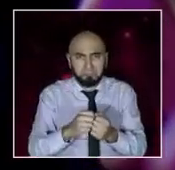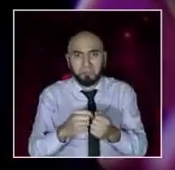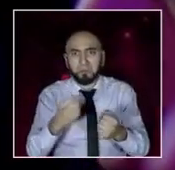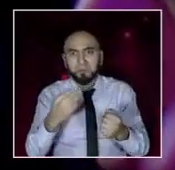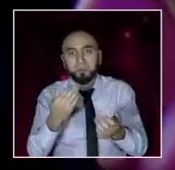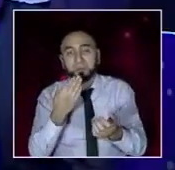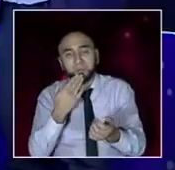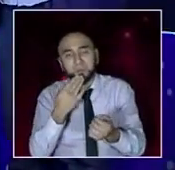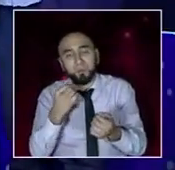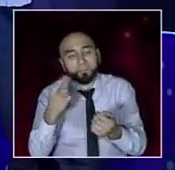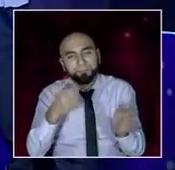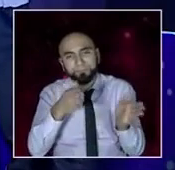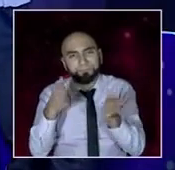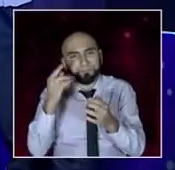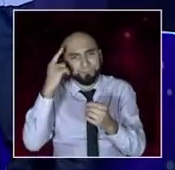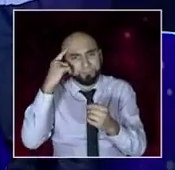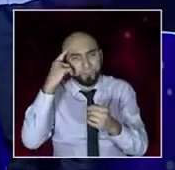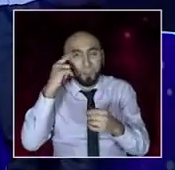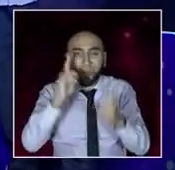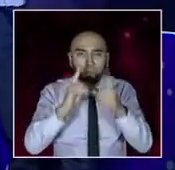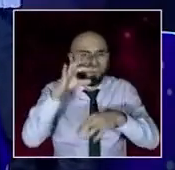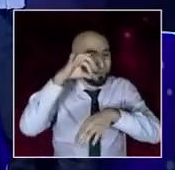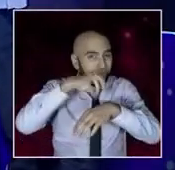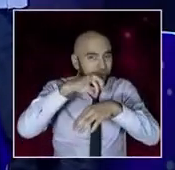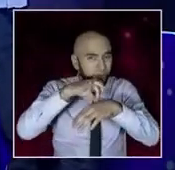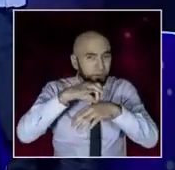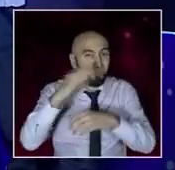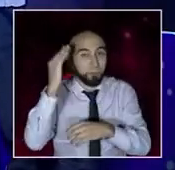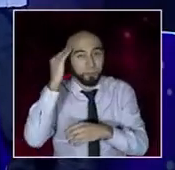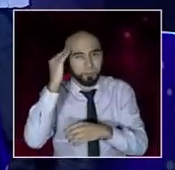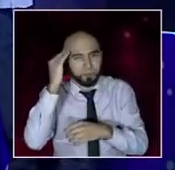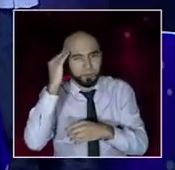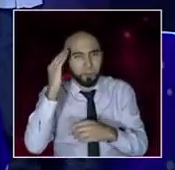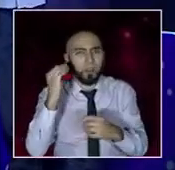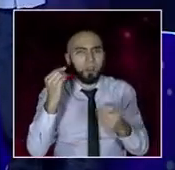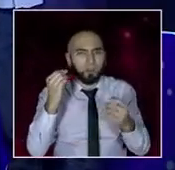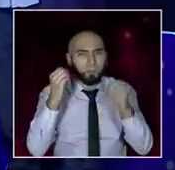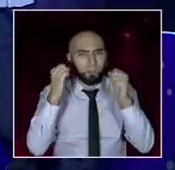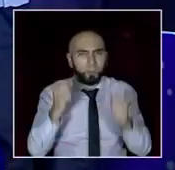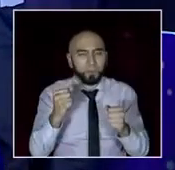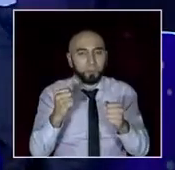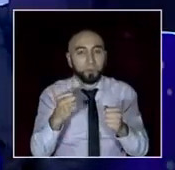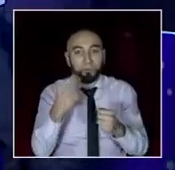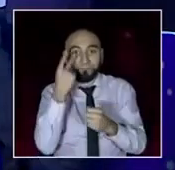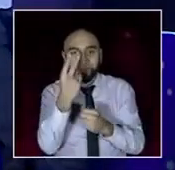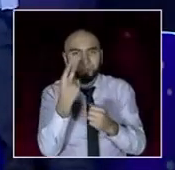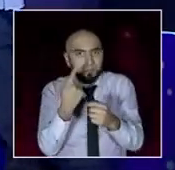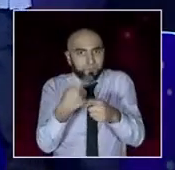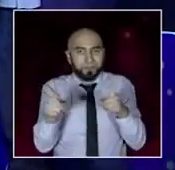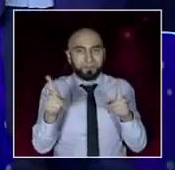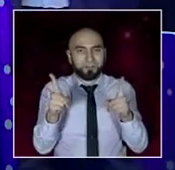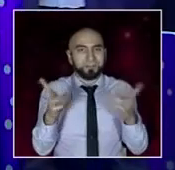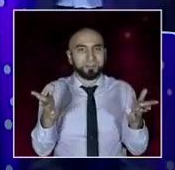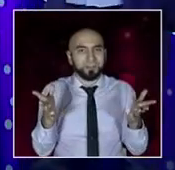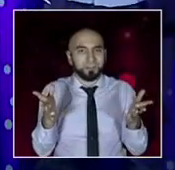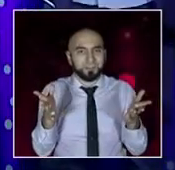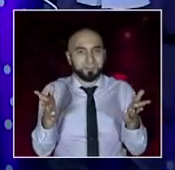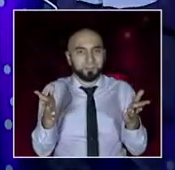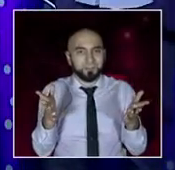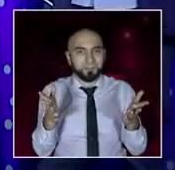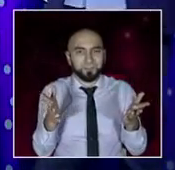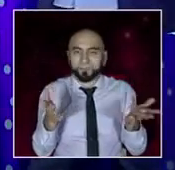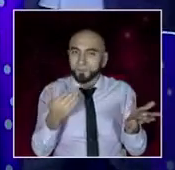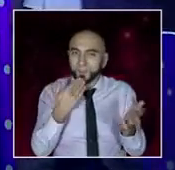de enfermedades mentales. Podemos tener una mala percepción del mundo y también de nosotros mismos. Y cuando empezamos